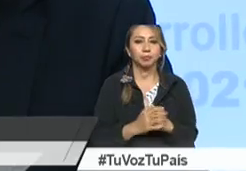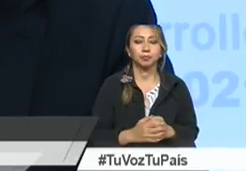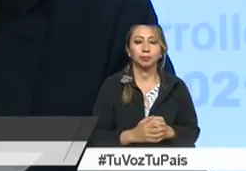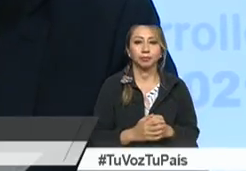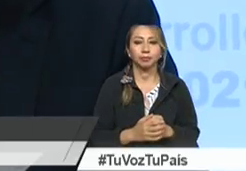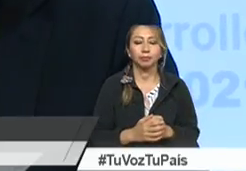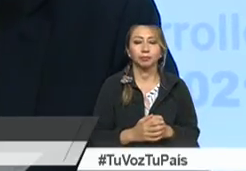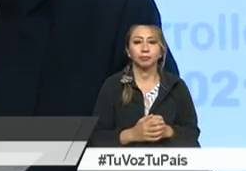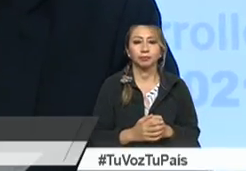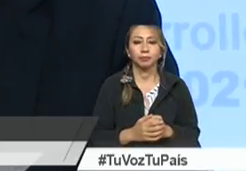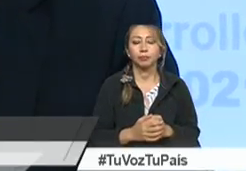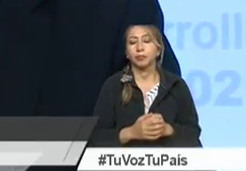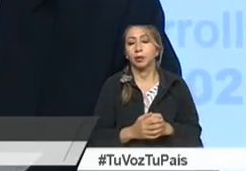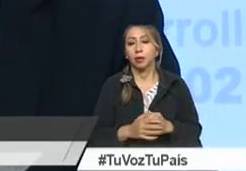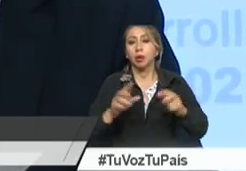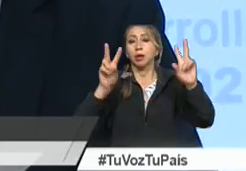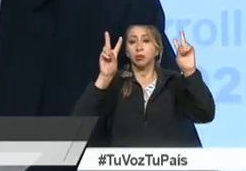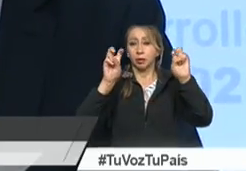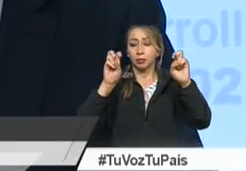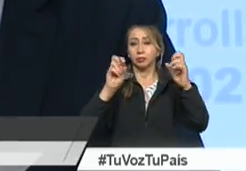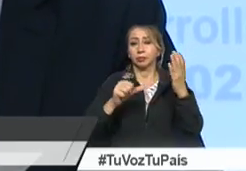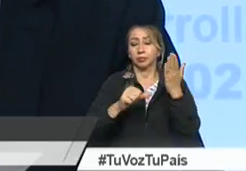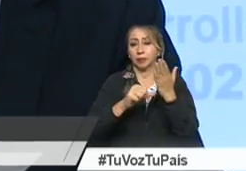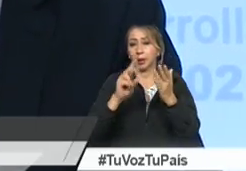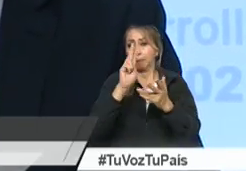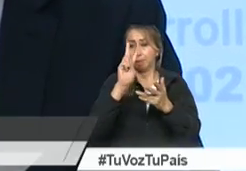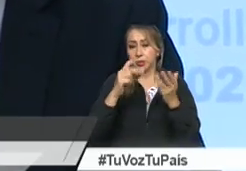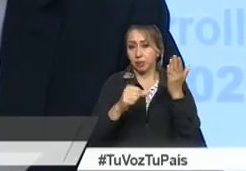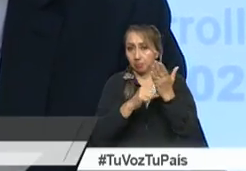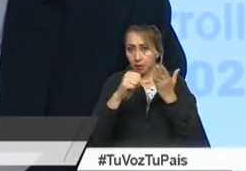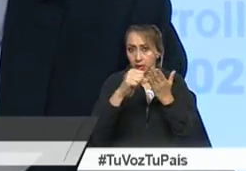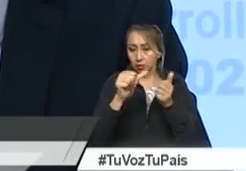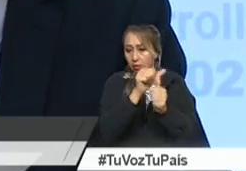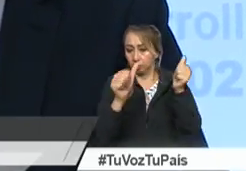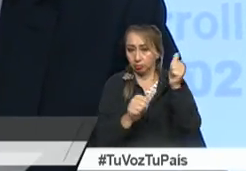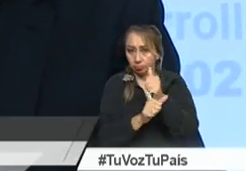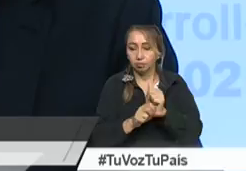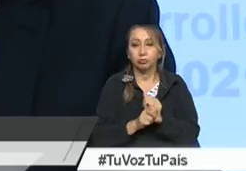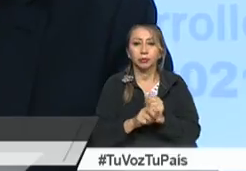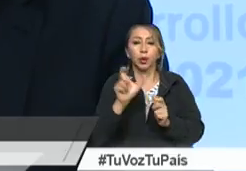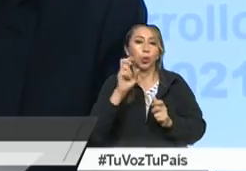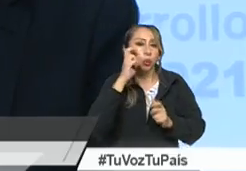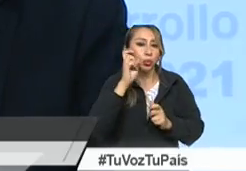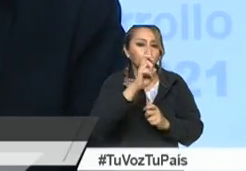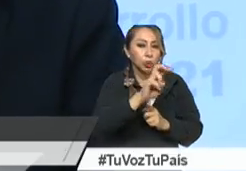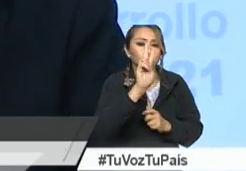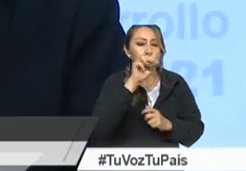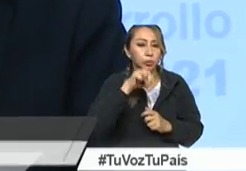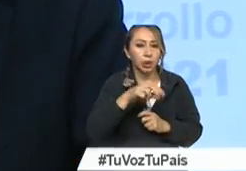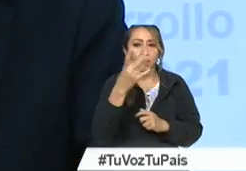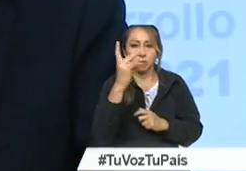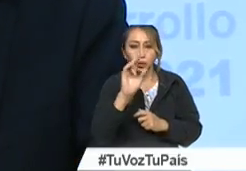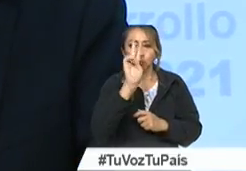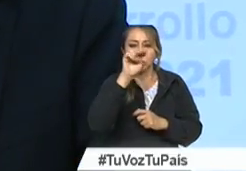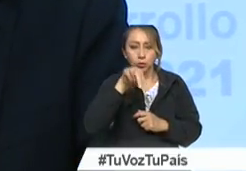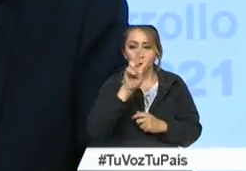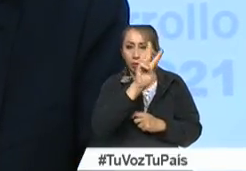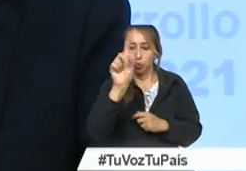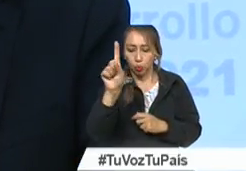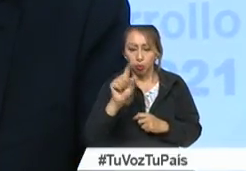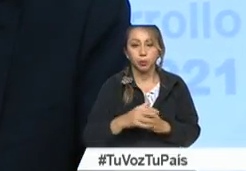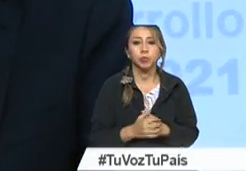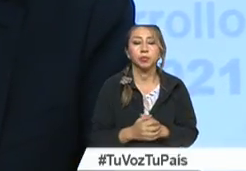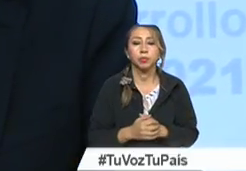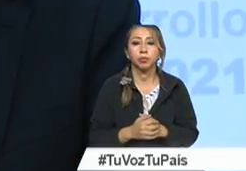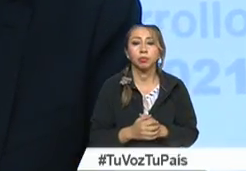lo que será desde el punto de vista del viceministerio del plan nacional de movilidad humana 2017 2021 en coparticipación